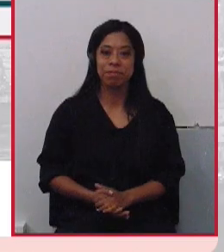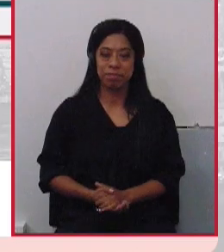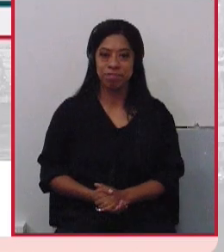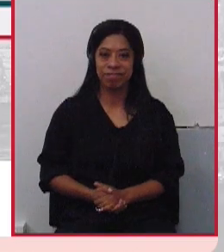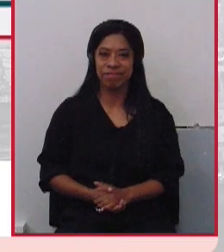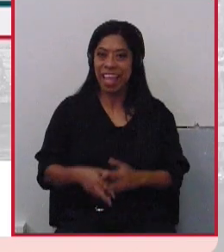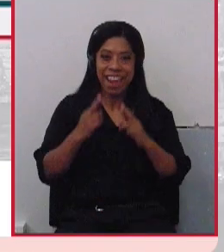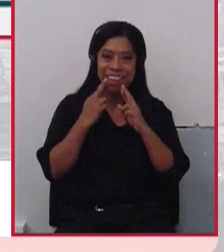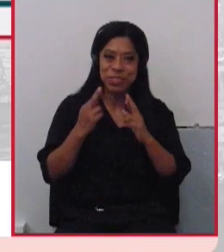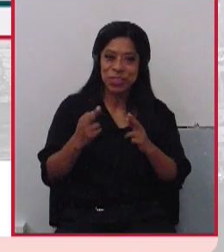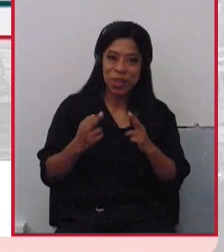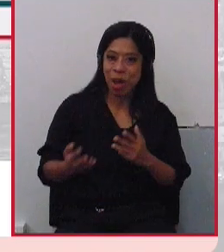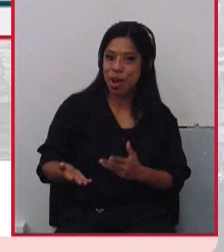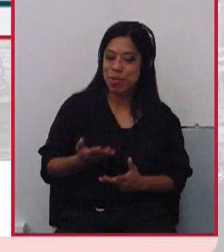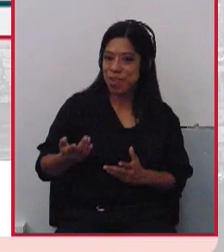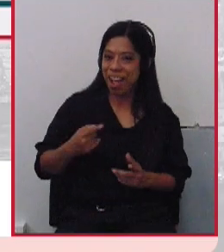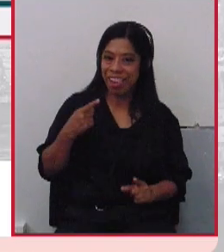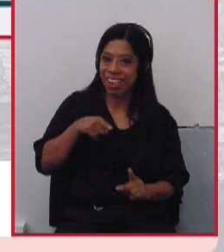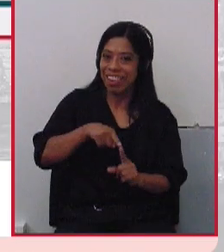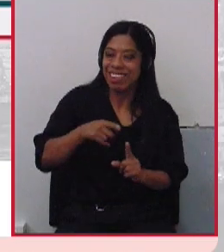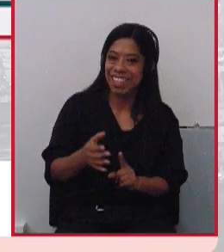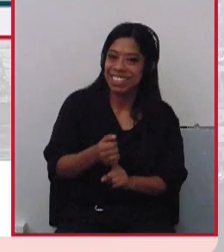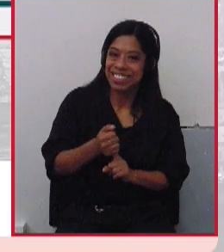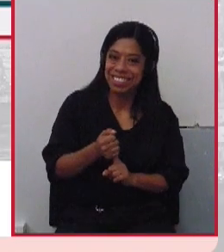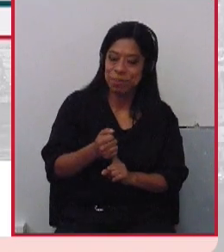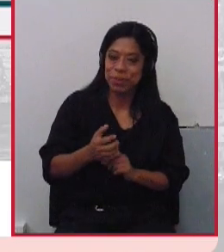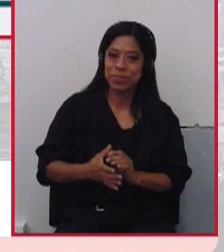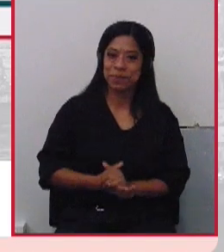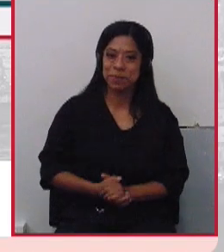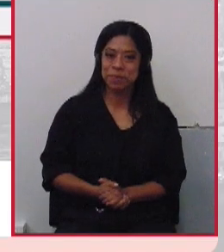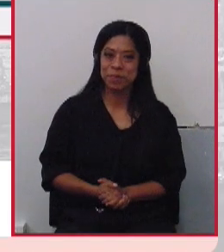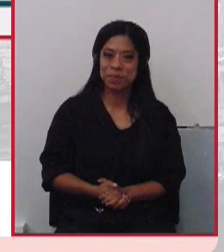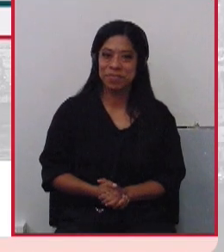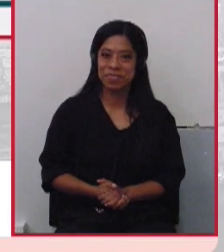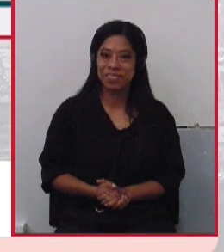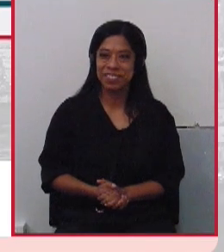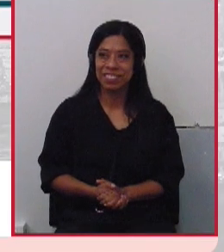¿Qué resultados alcanzamos?